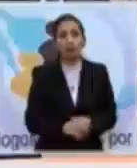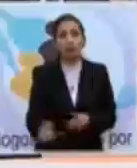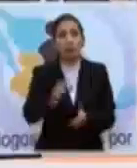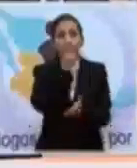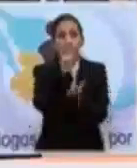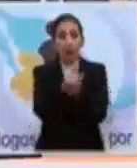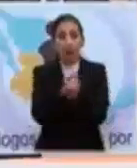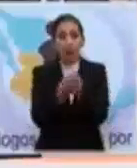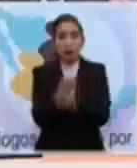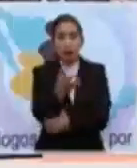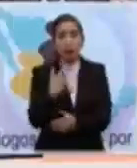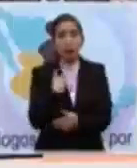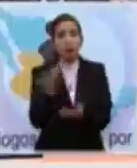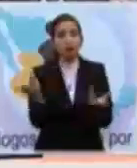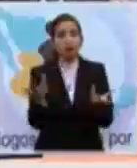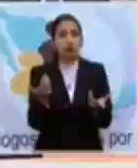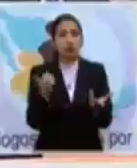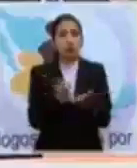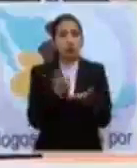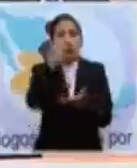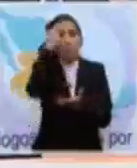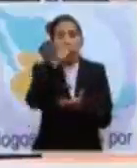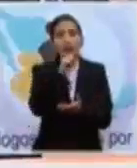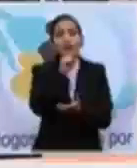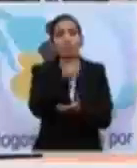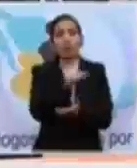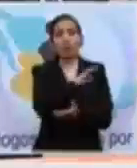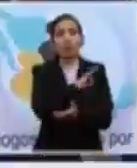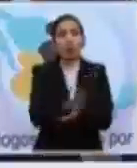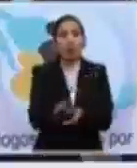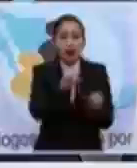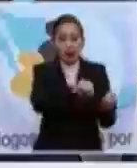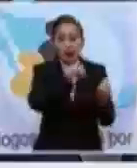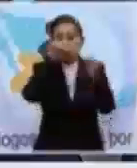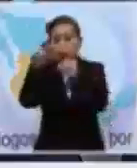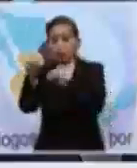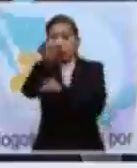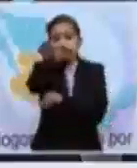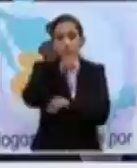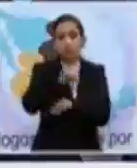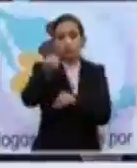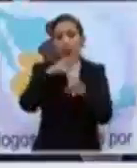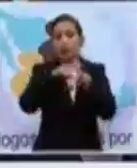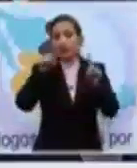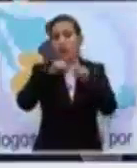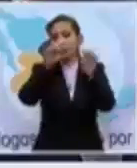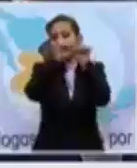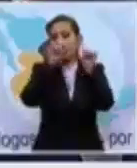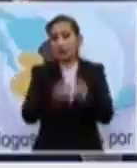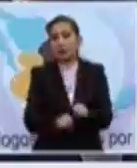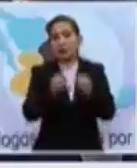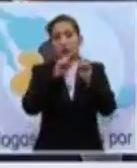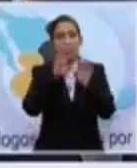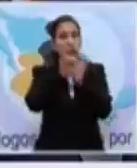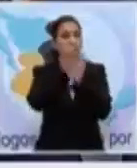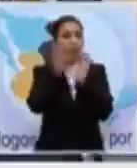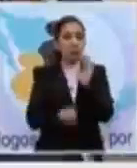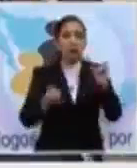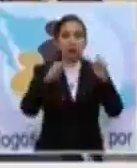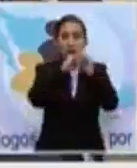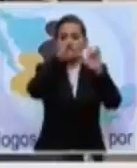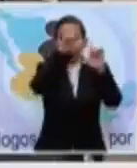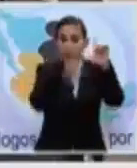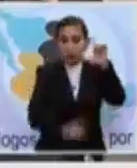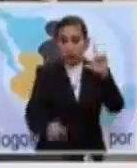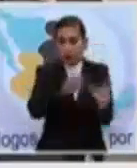ley nos ha llevado a que también puede haber portabilidad ya entre los diferentes sistemas, por ejemplo, los institutos nacionales